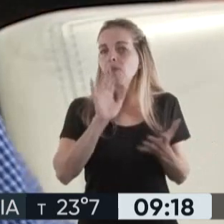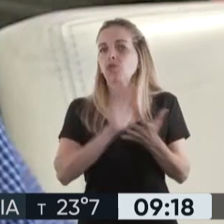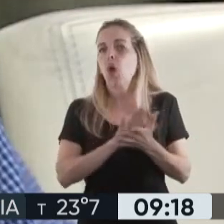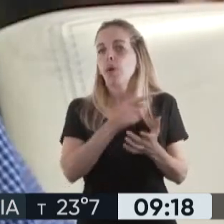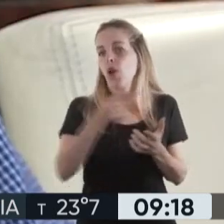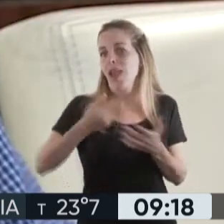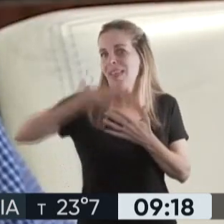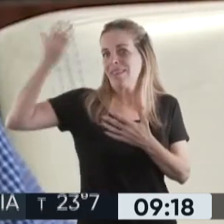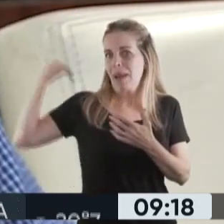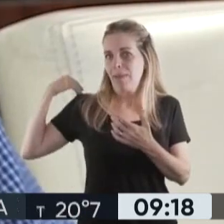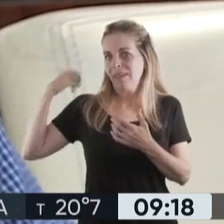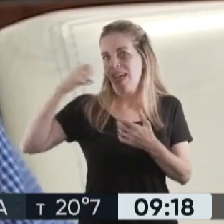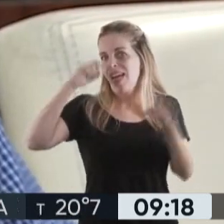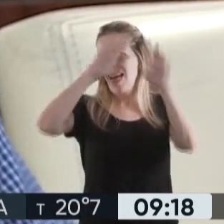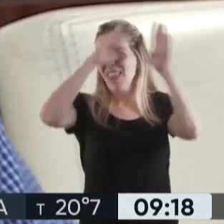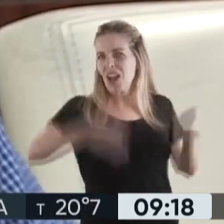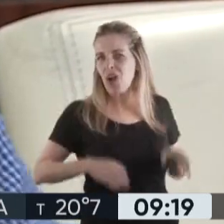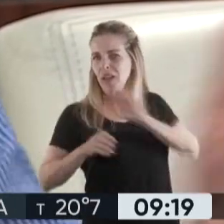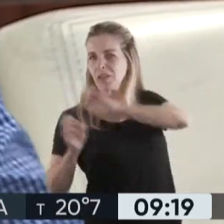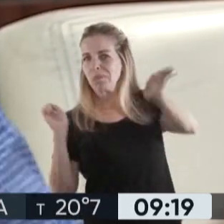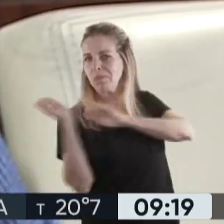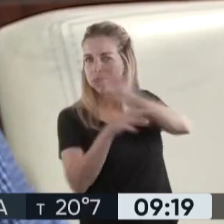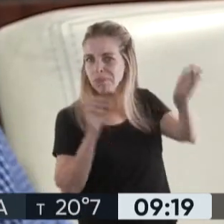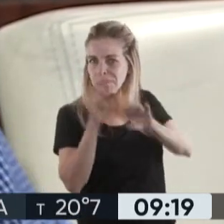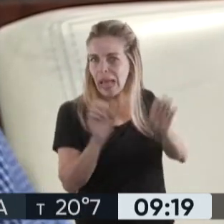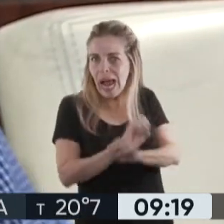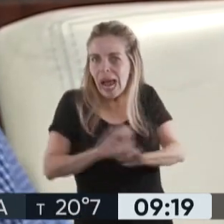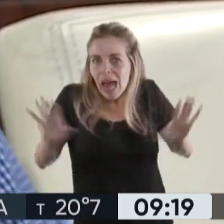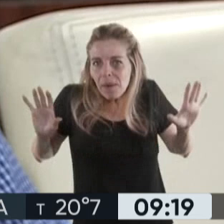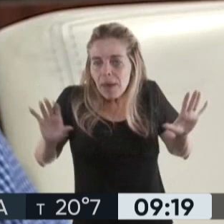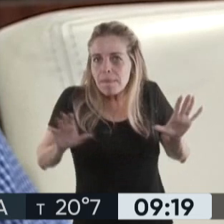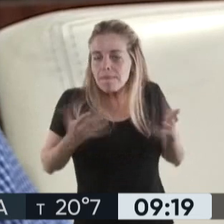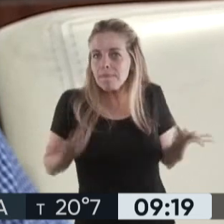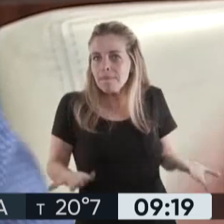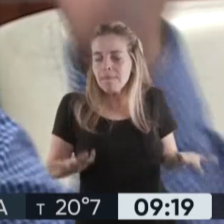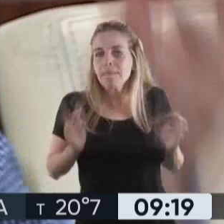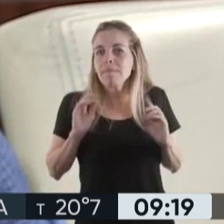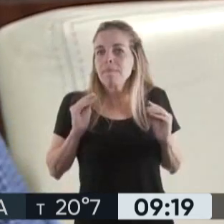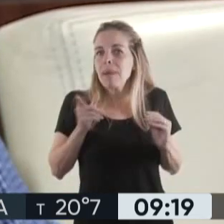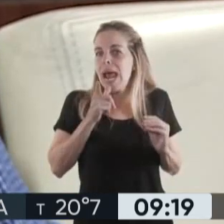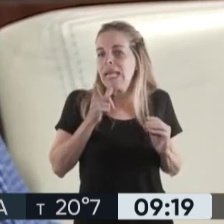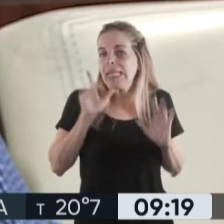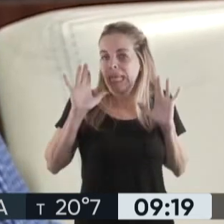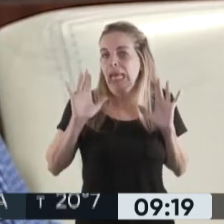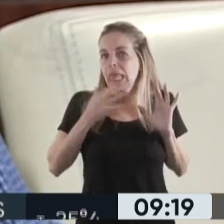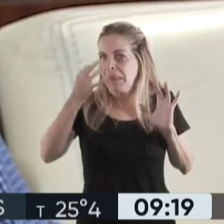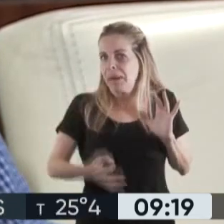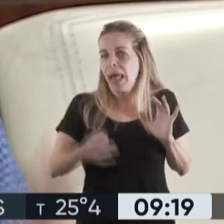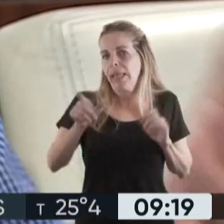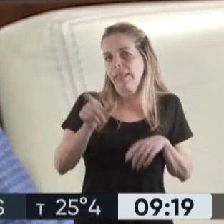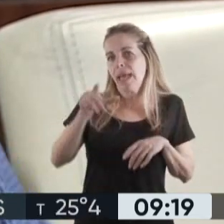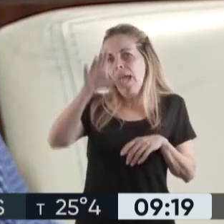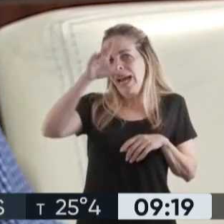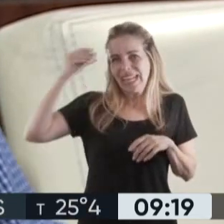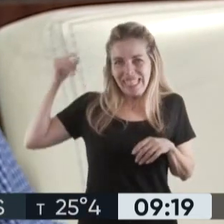grave de que lo que fue la pedrada en el Senado, que según cuentan desde el lado de la vicepresidenta, una piedra le pasó a 20 centímetros por su cabeza?